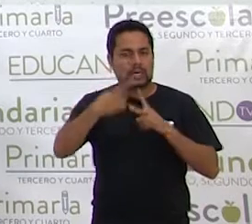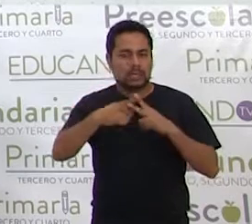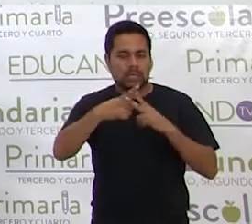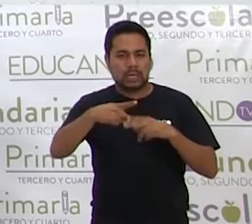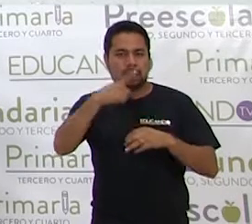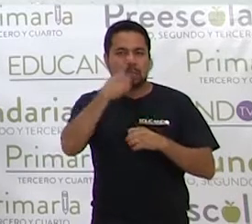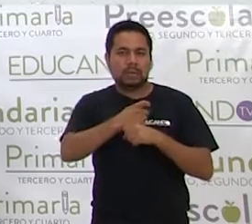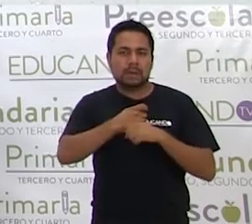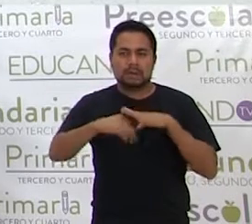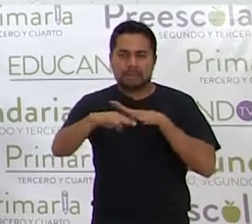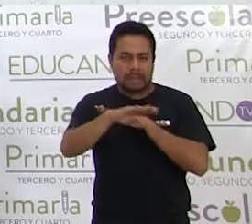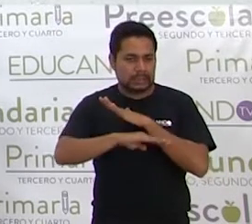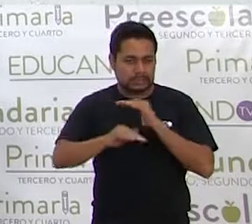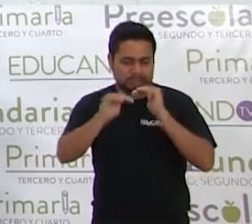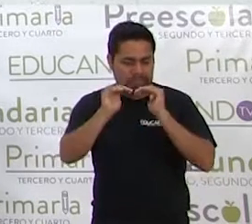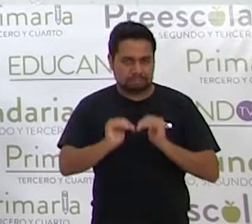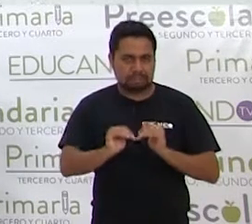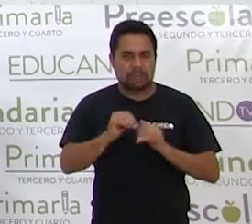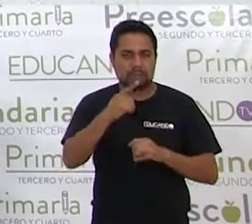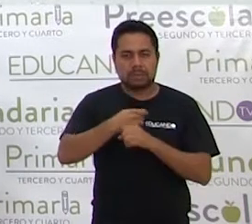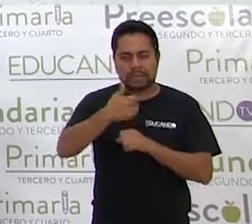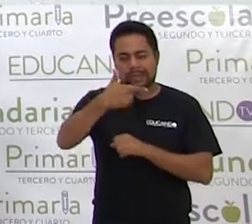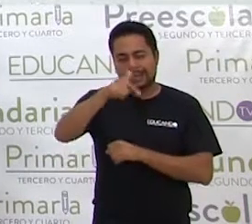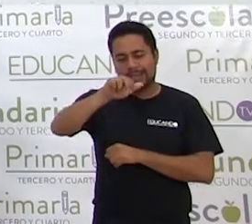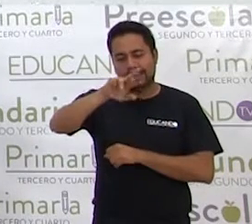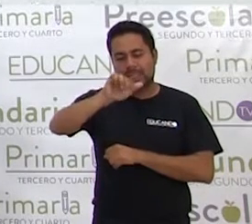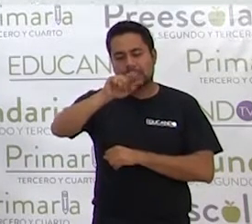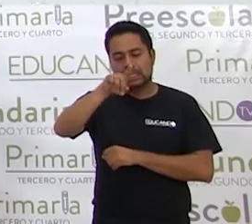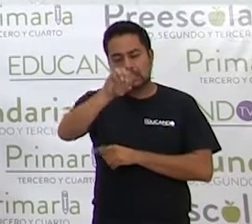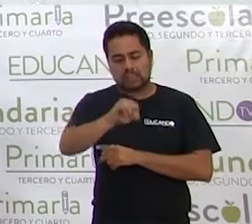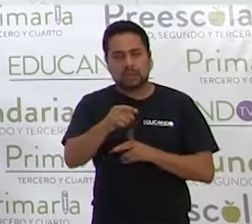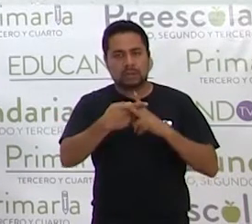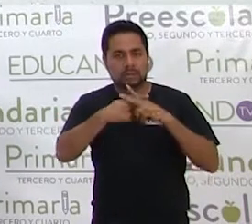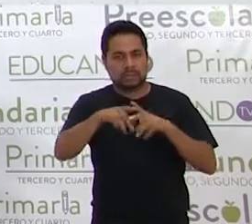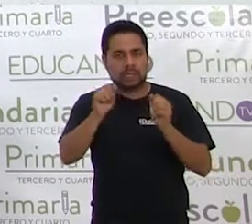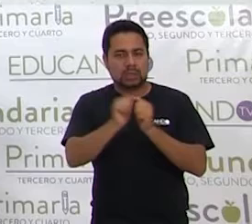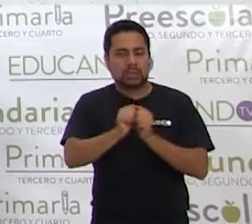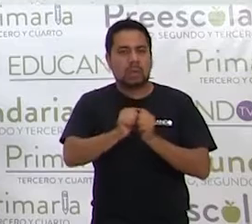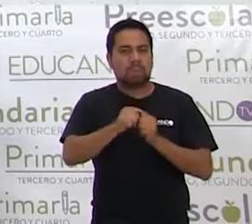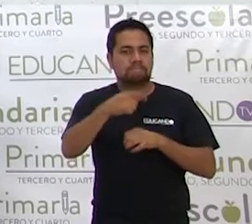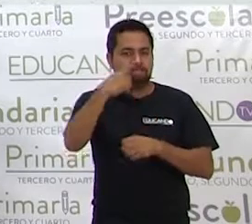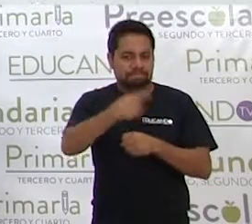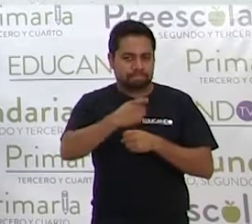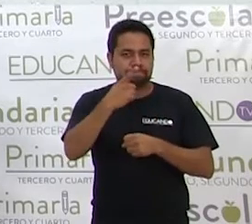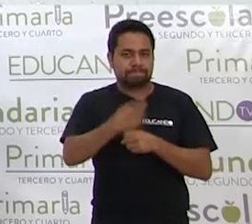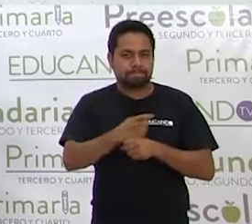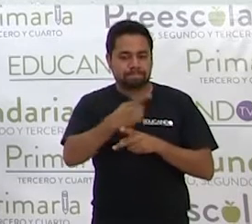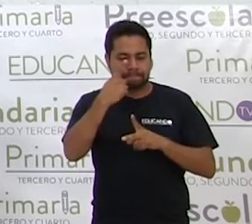primer grado vamos a iniciar con el primer problema